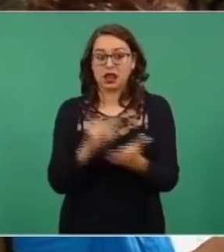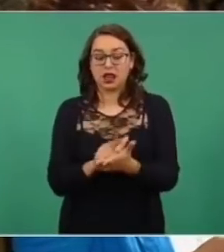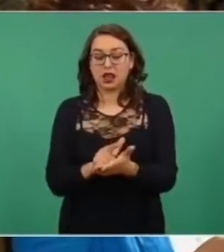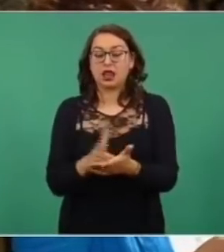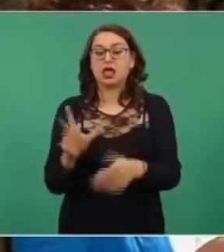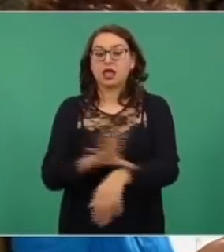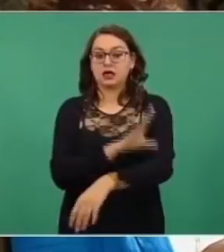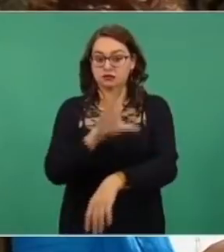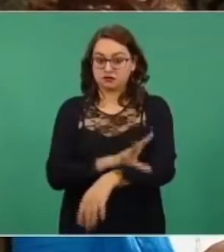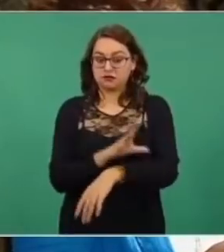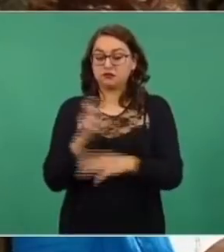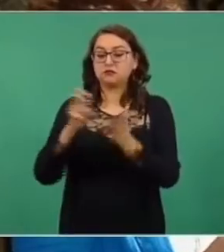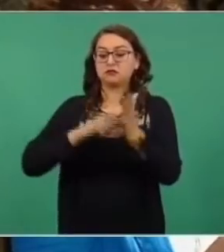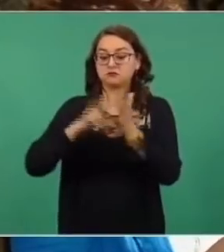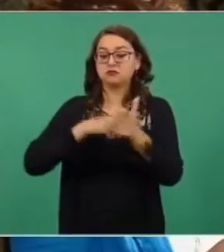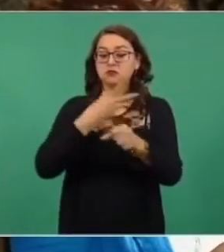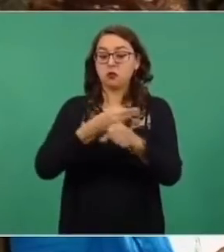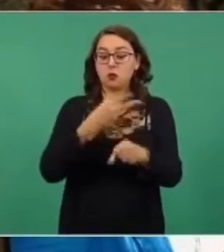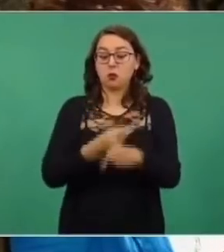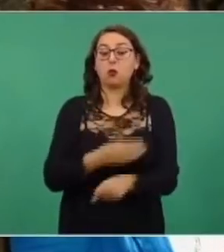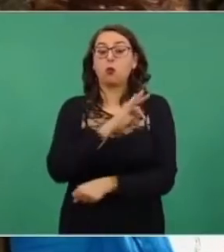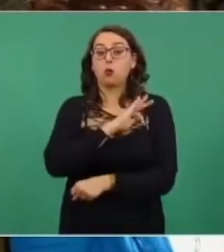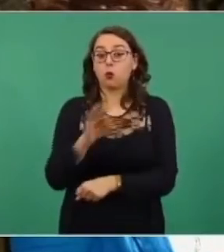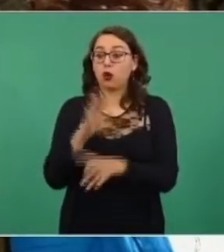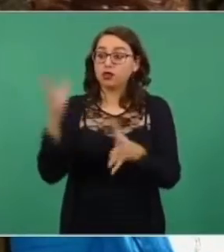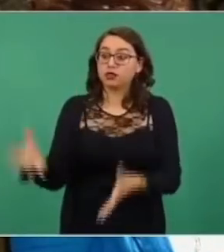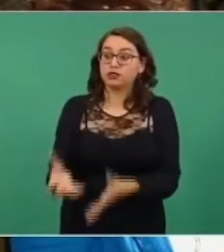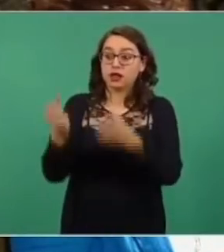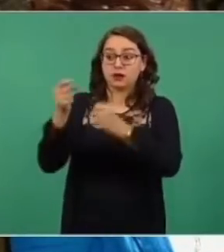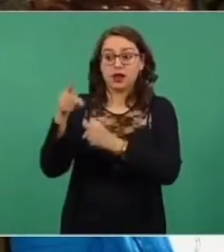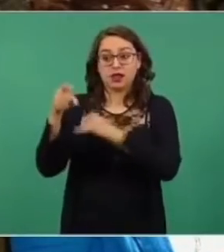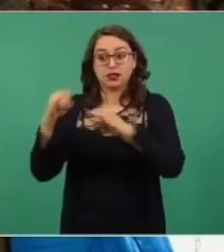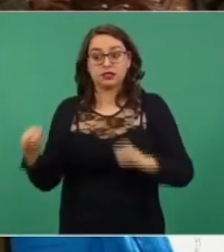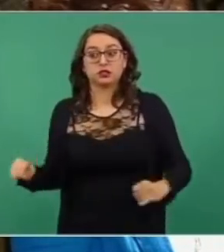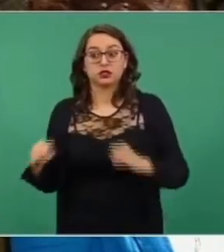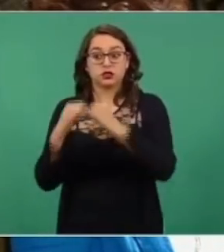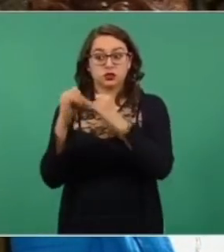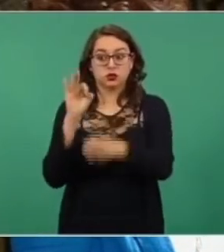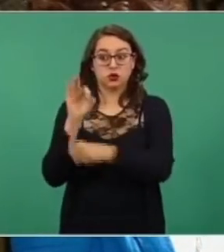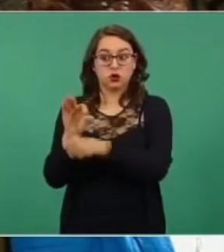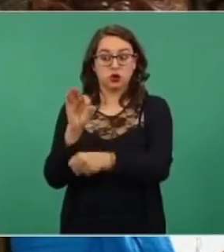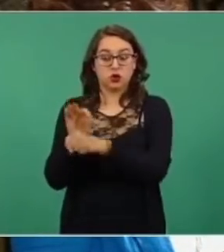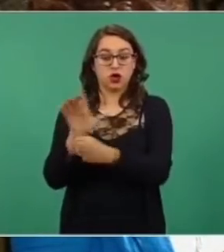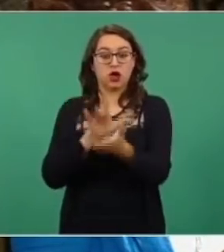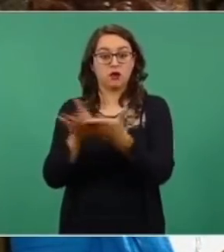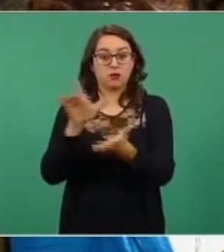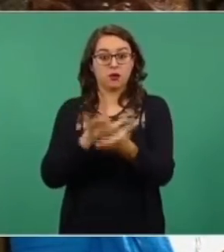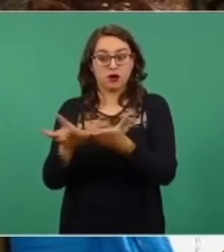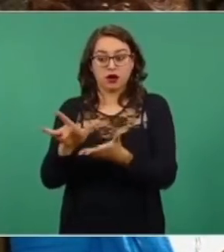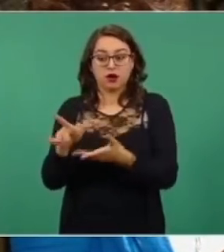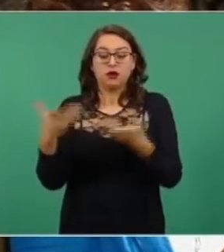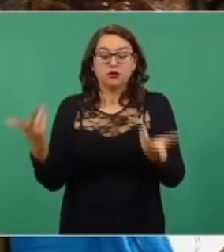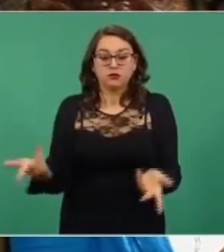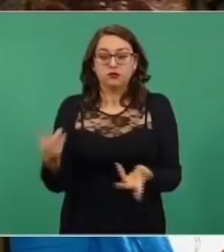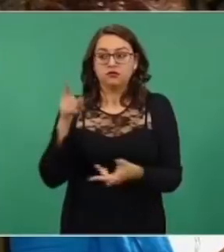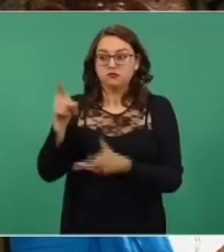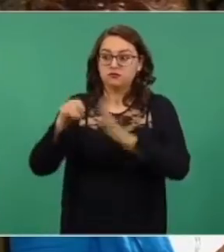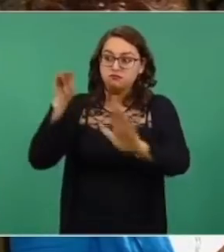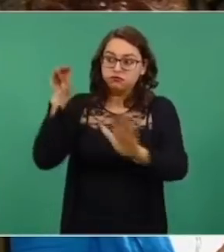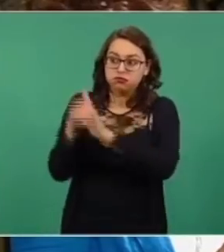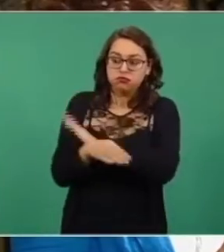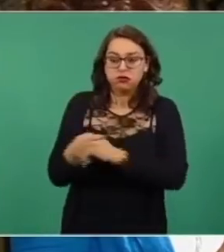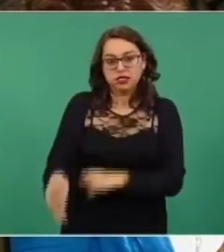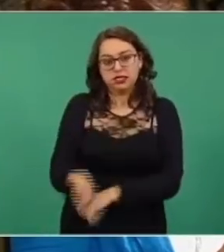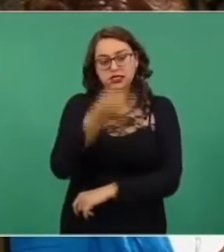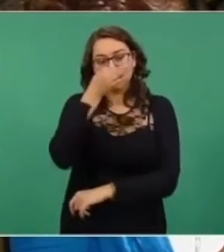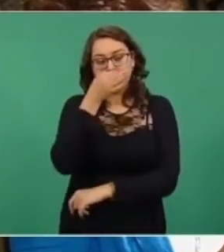está considerando reforzar, ayudar, rescatar prácticamente, digo, no porque no esté condenado a la extinción en cuestión